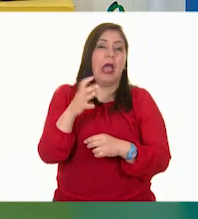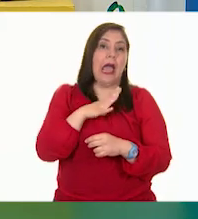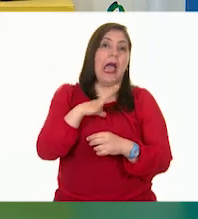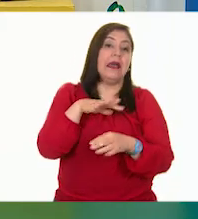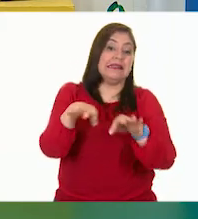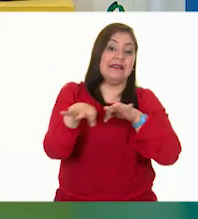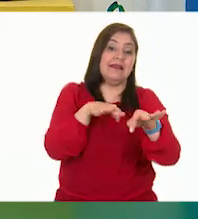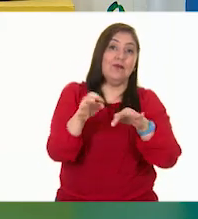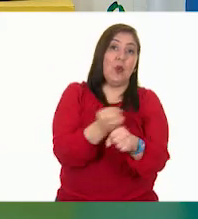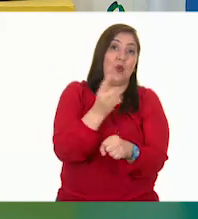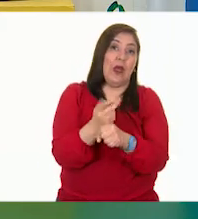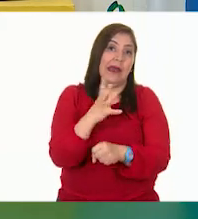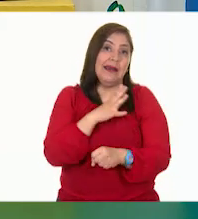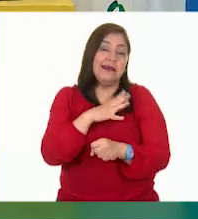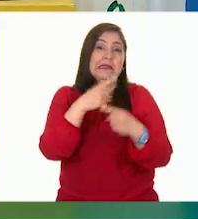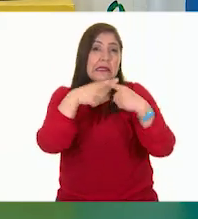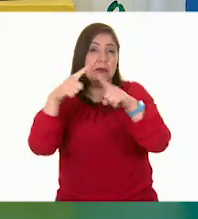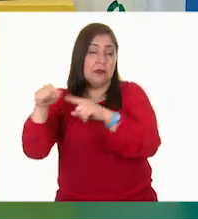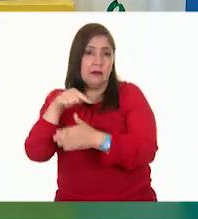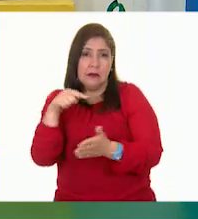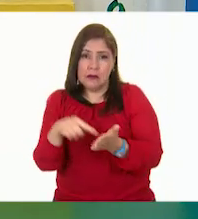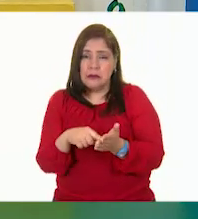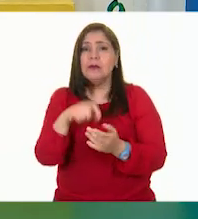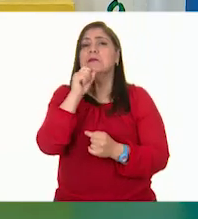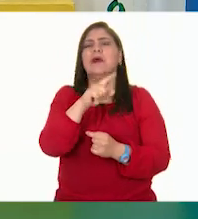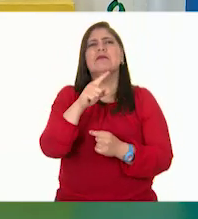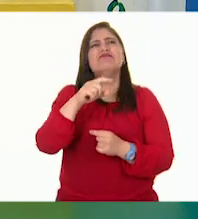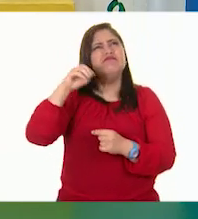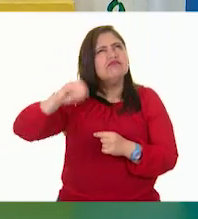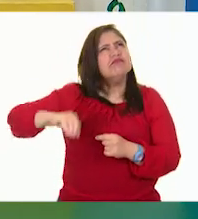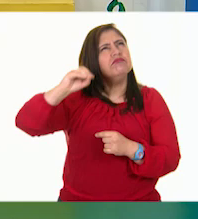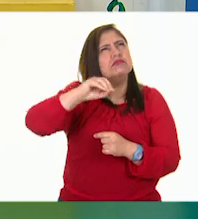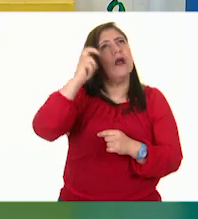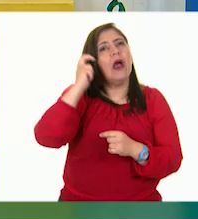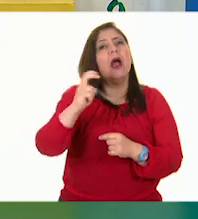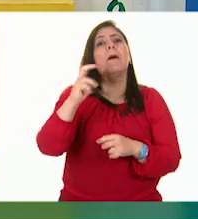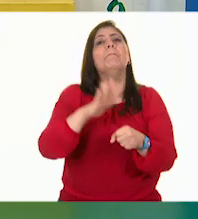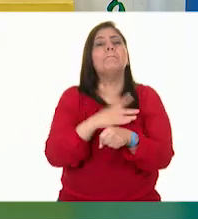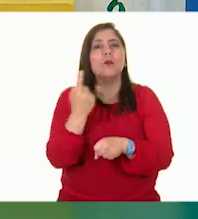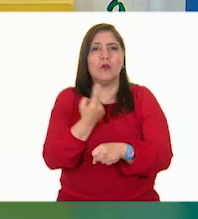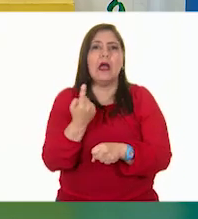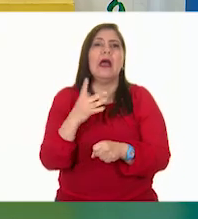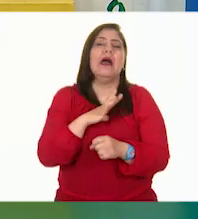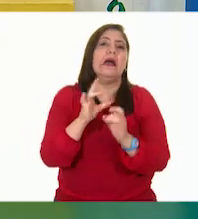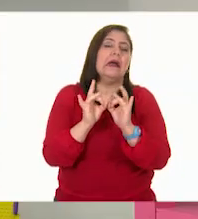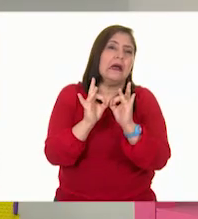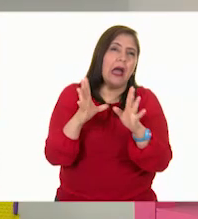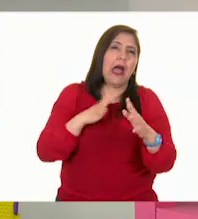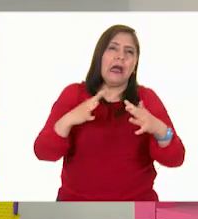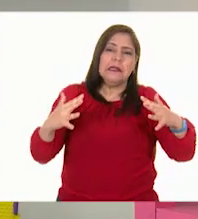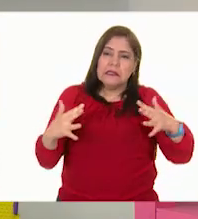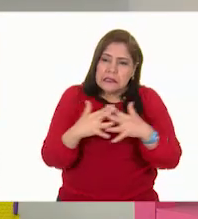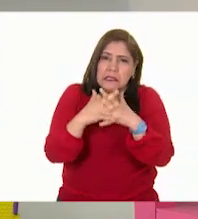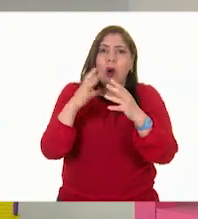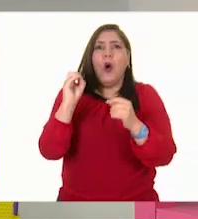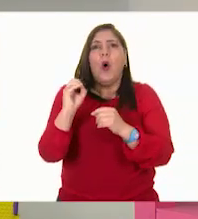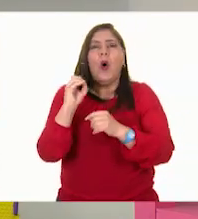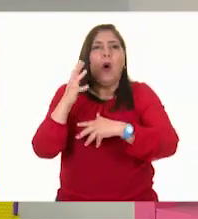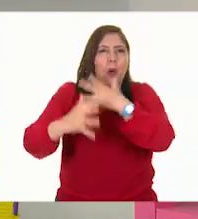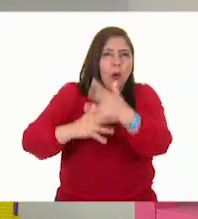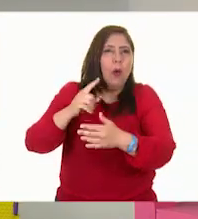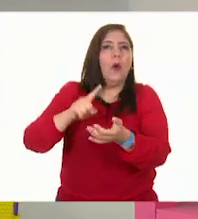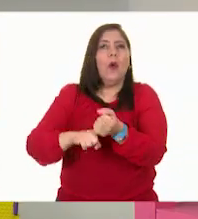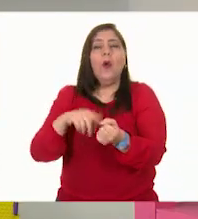lados e incluso viajan por otras causas, como conflictos armados o